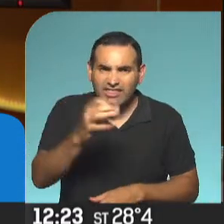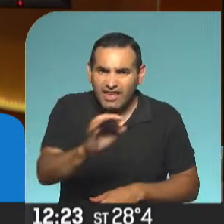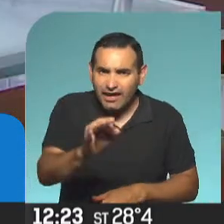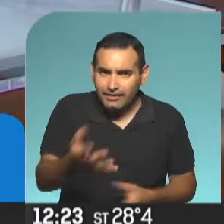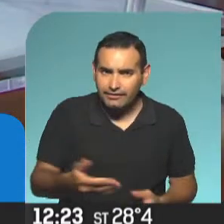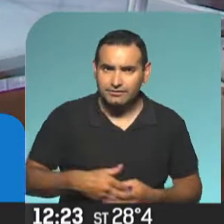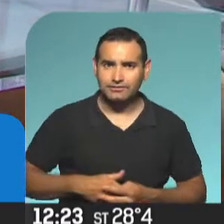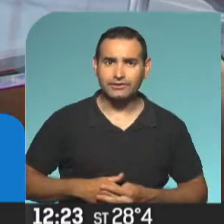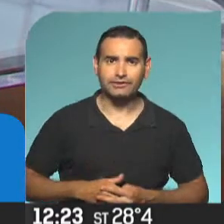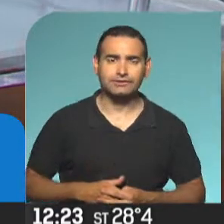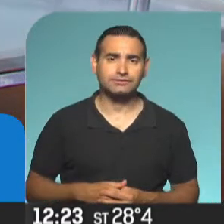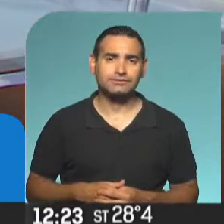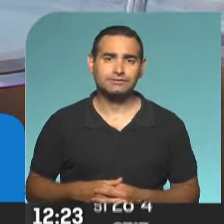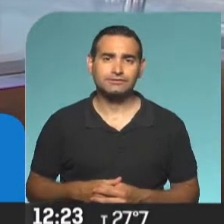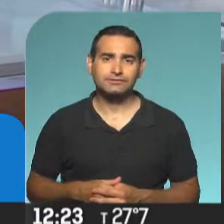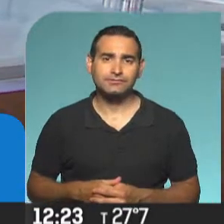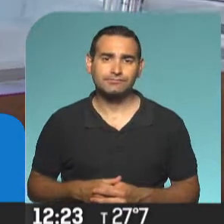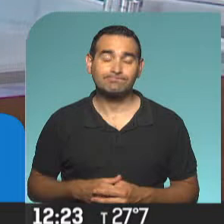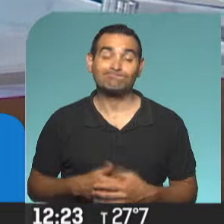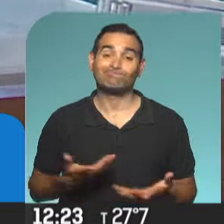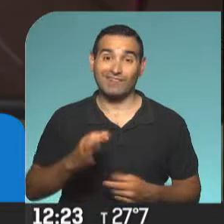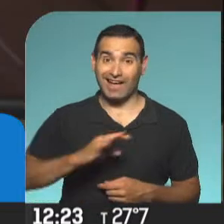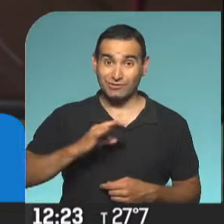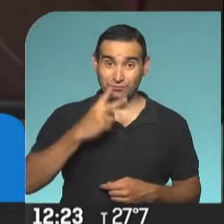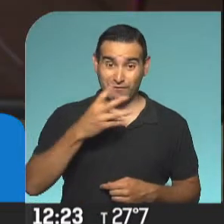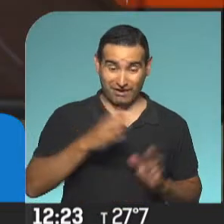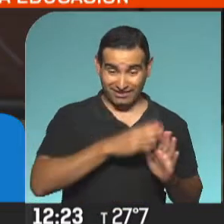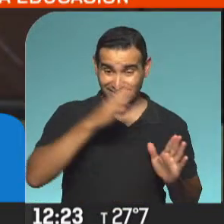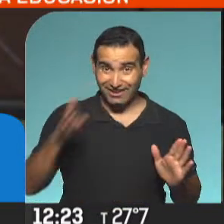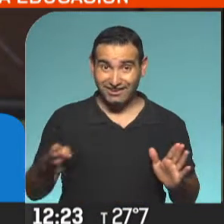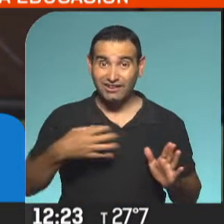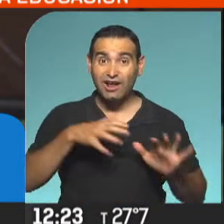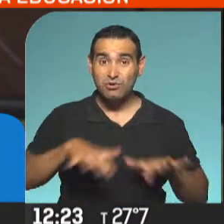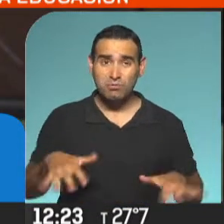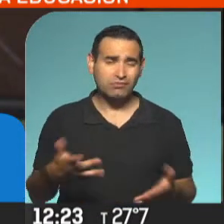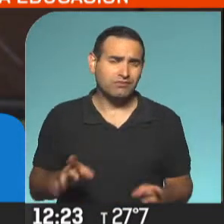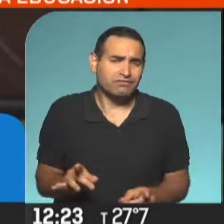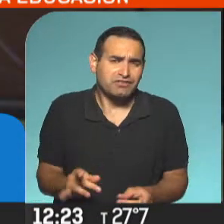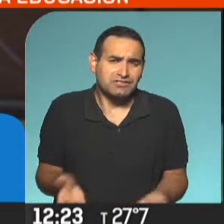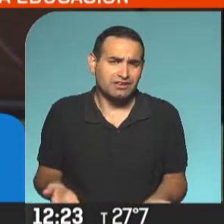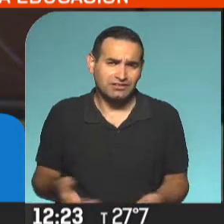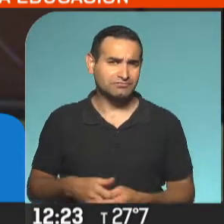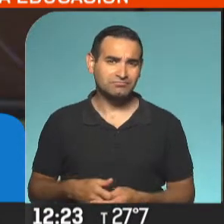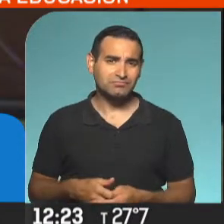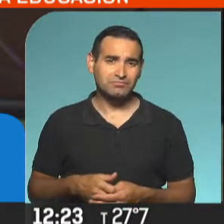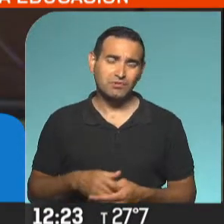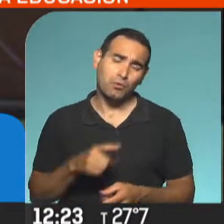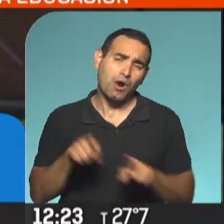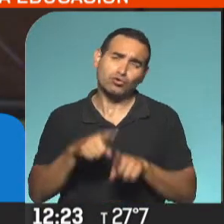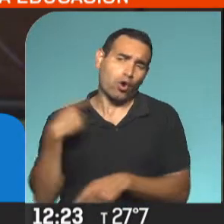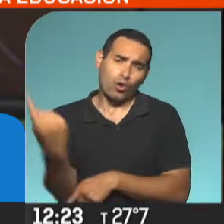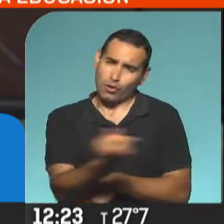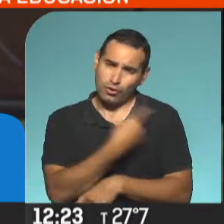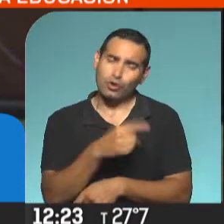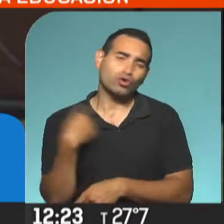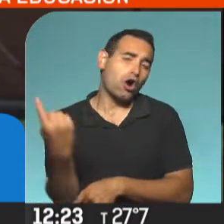nada. Sí, a ver, ¿cómo terminó el año para los chicos? Y muy difícil, como terminó para todos, digamos,